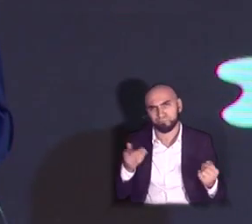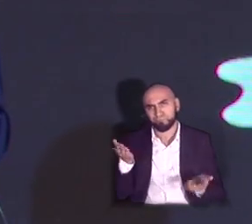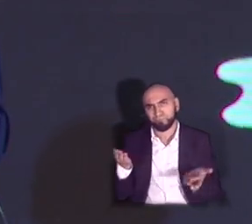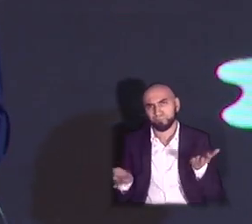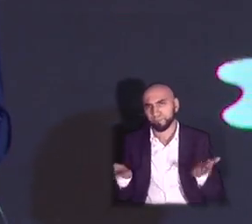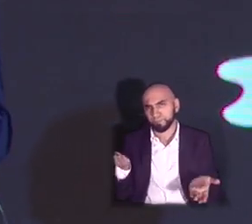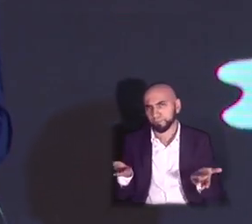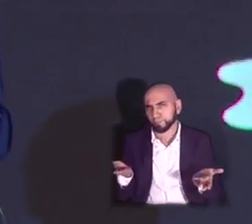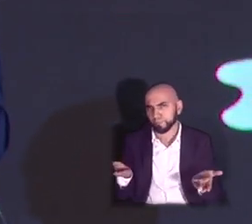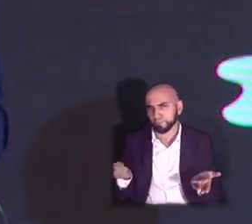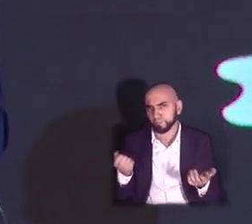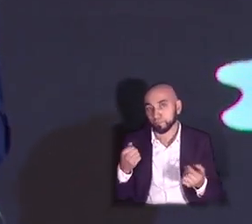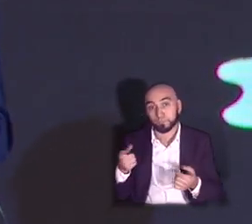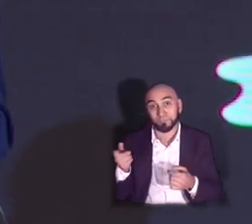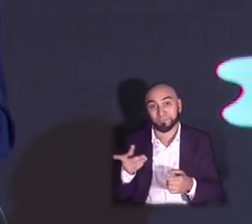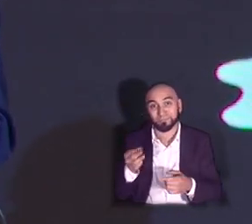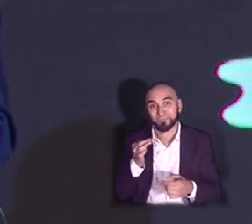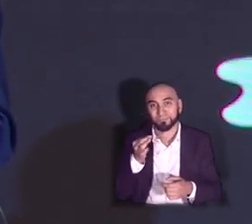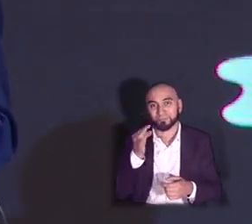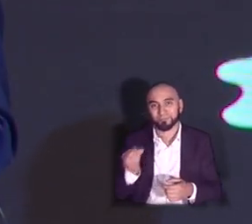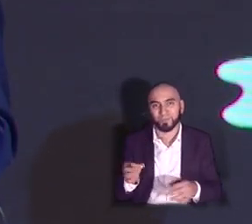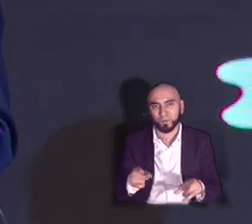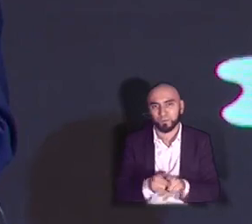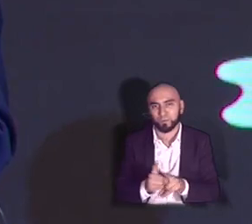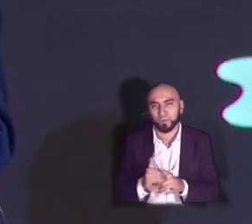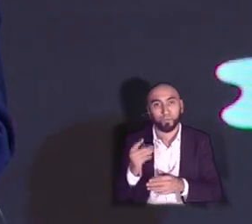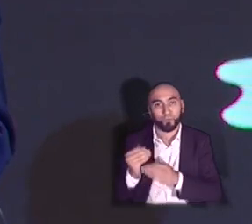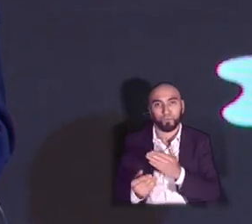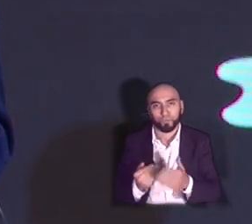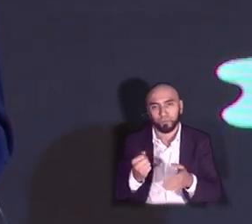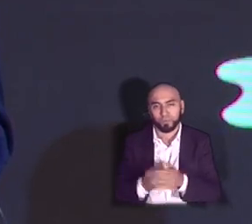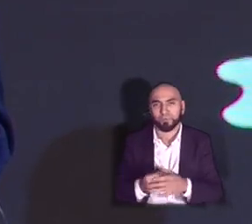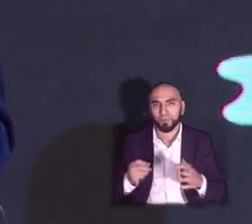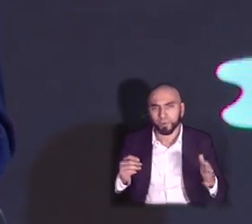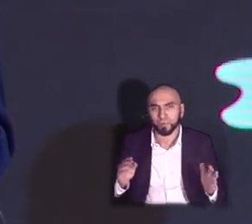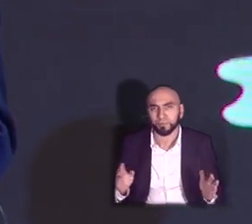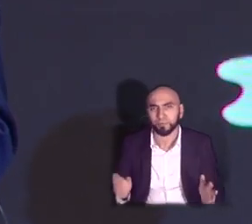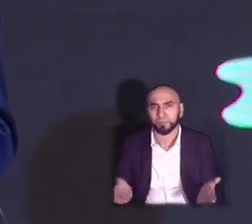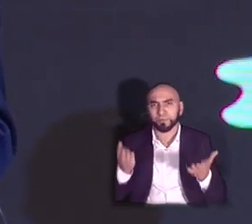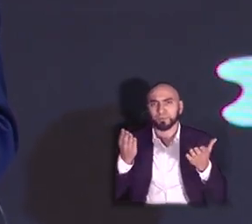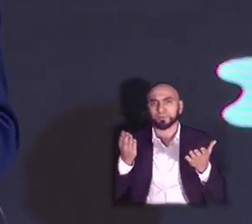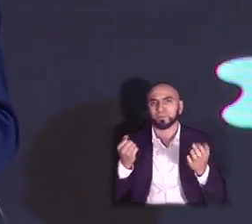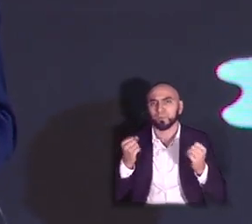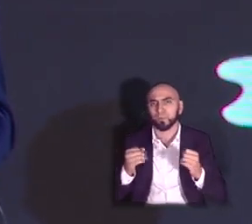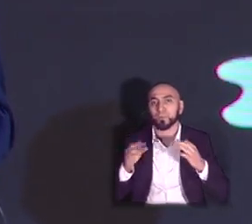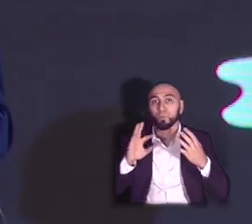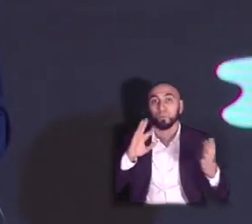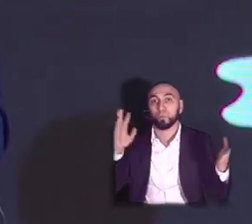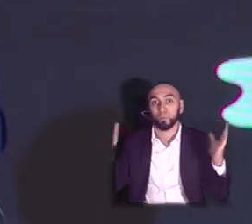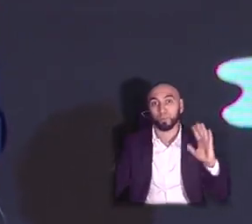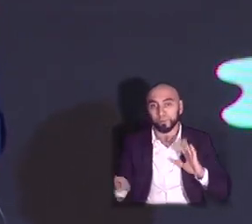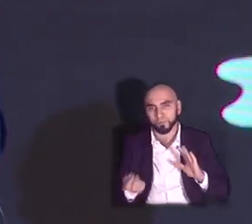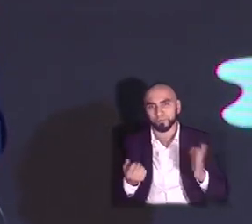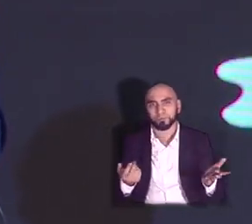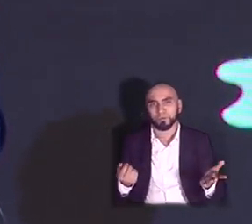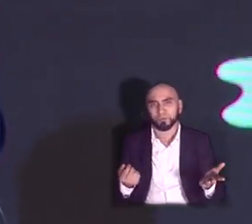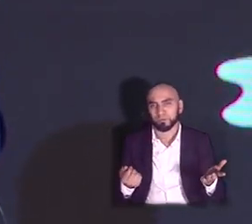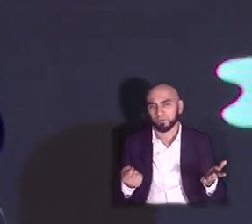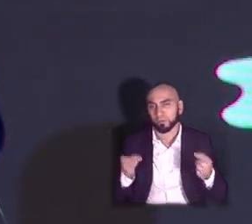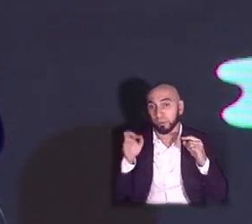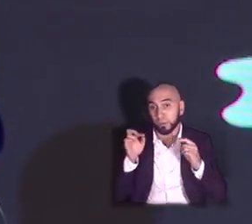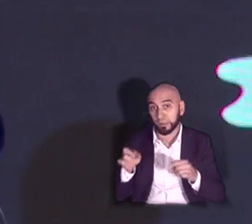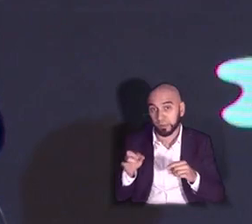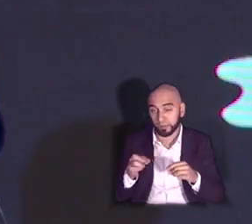la evolución como el impulso universal grande hacia la mejora progresiva. Huxley incluso ha